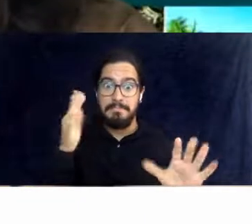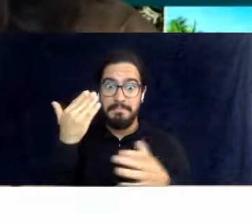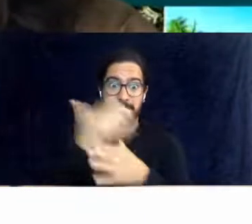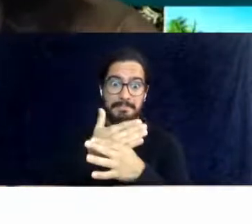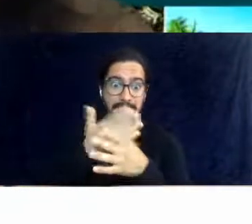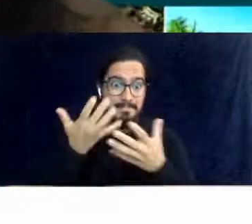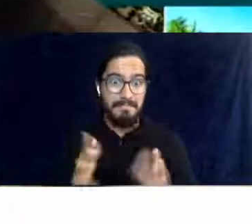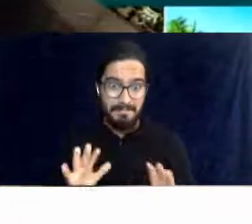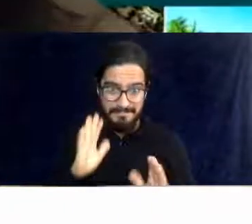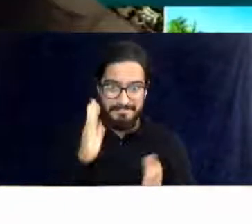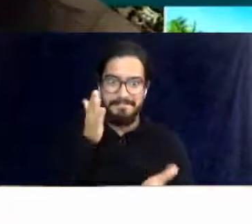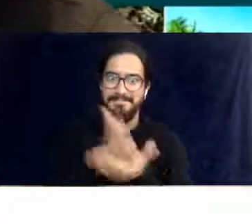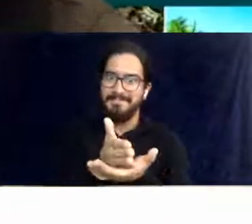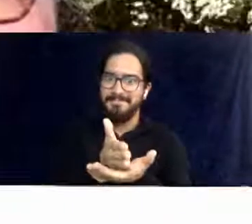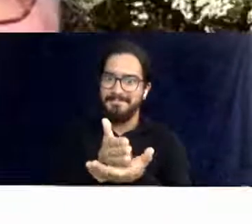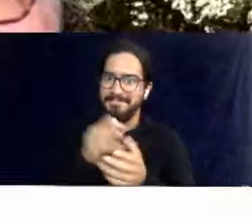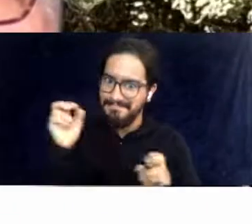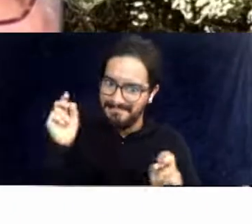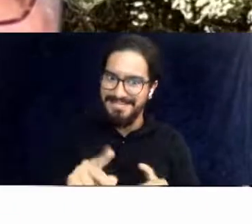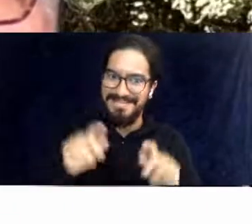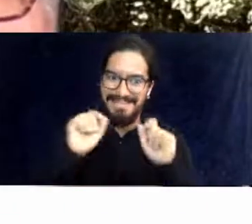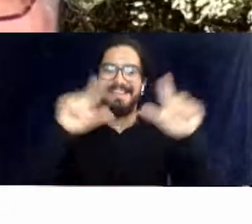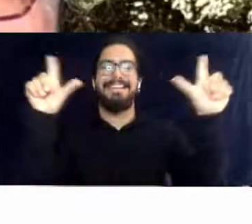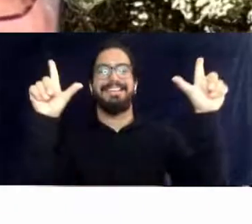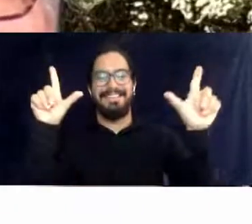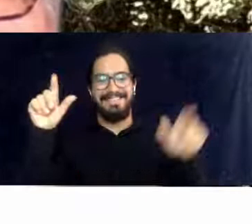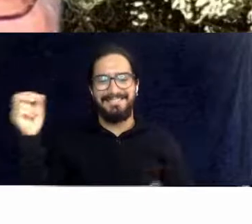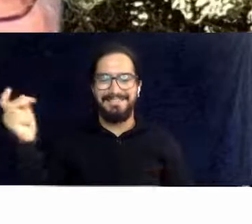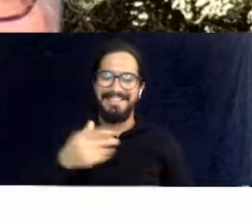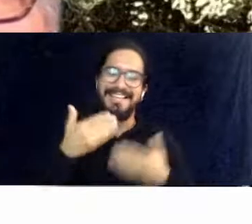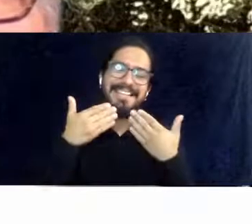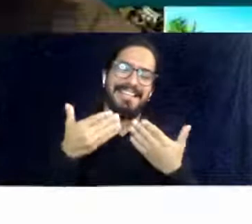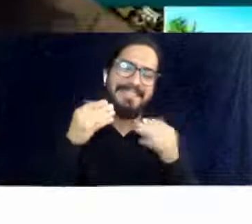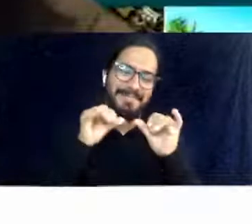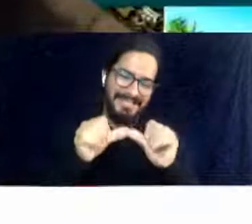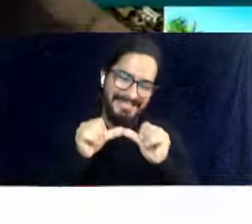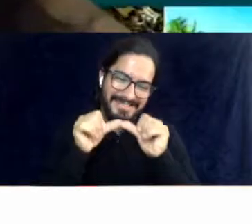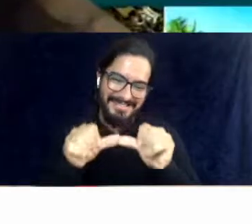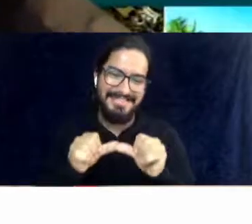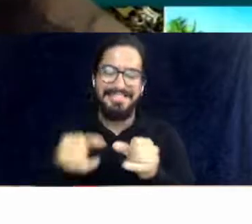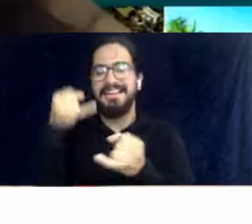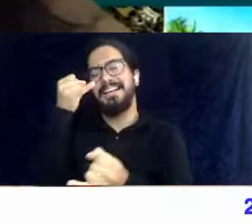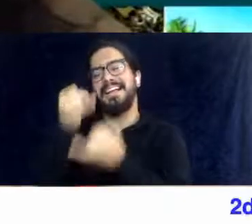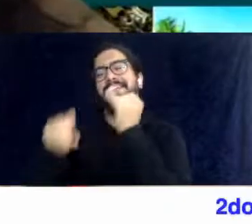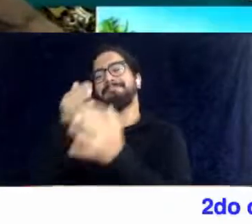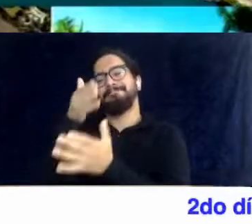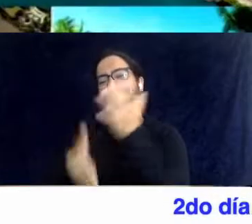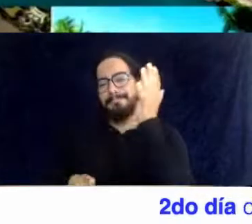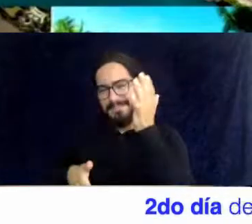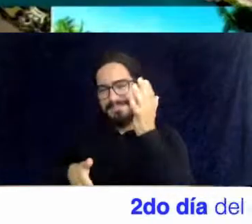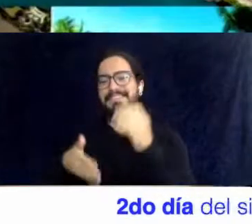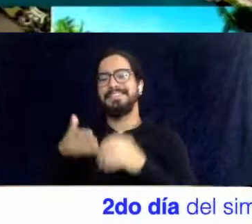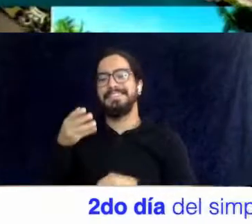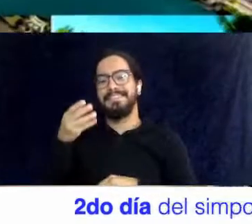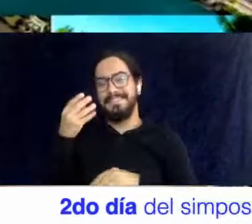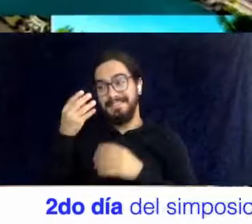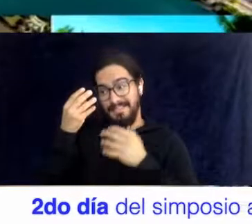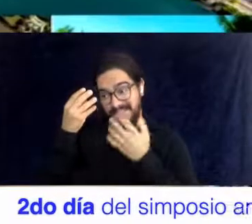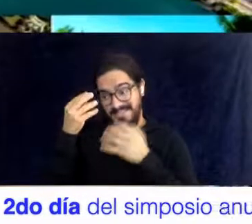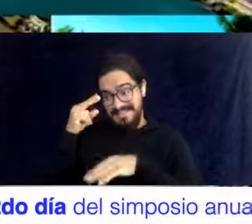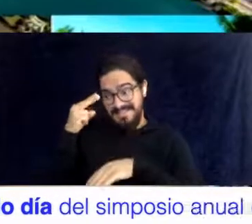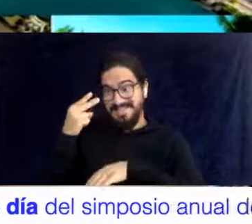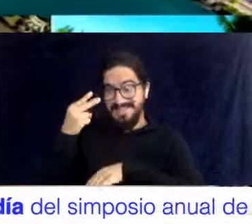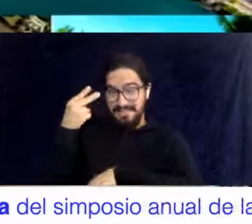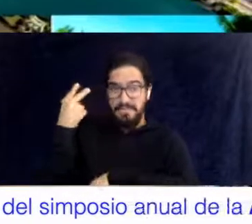Ok. Pues muchas gracias por seguir ahí. Bienvenidos a la última parte de del día 2 del